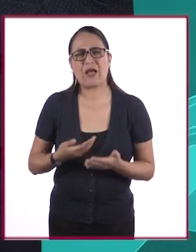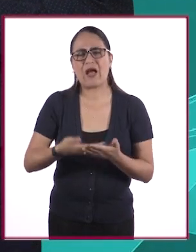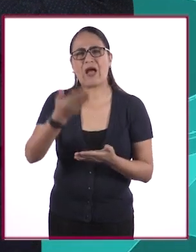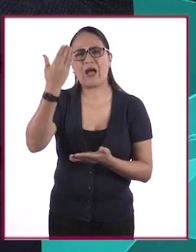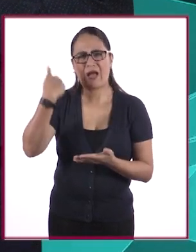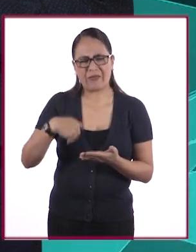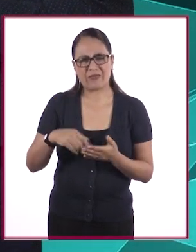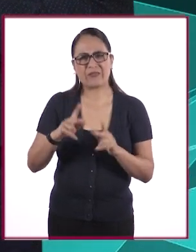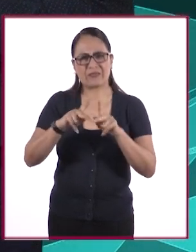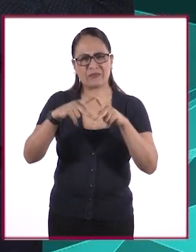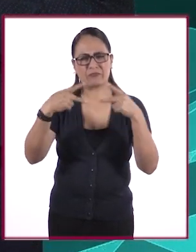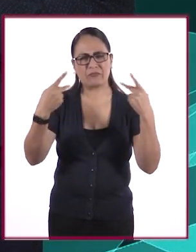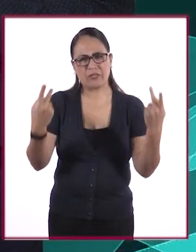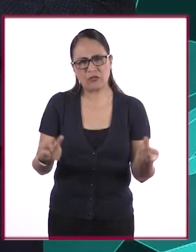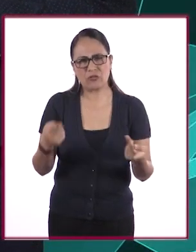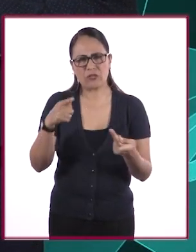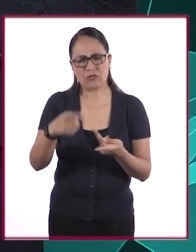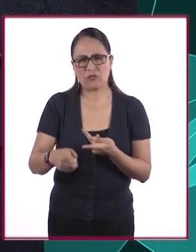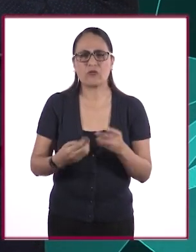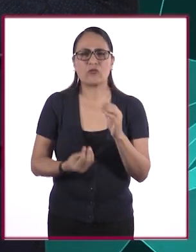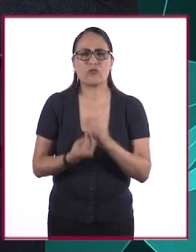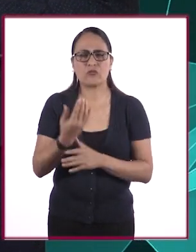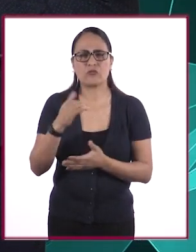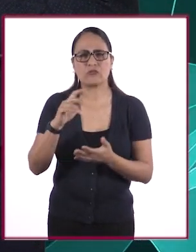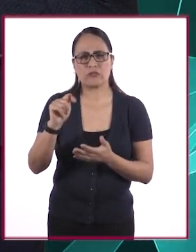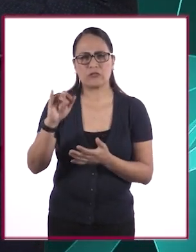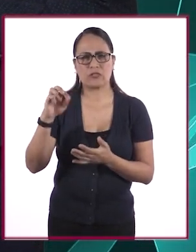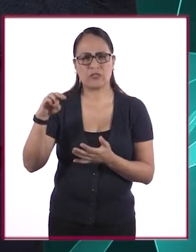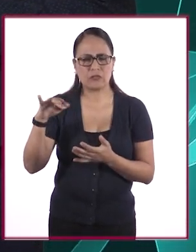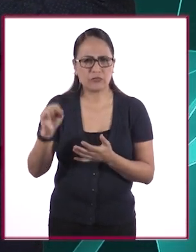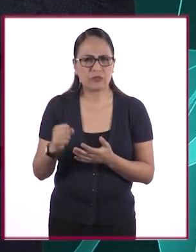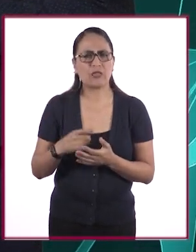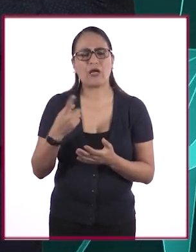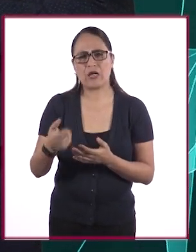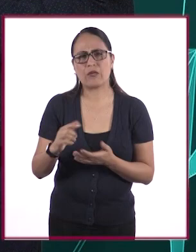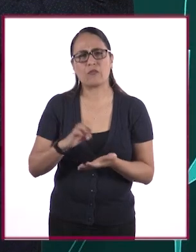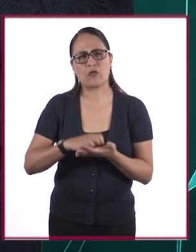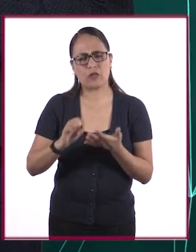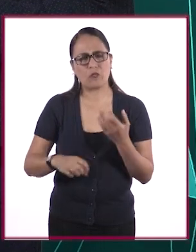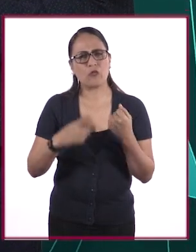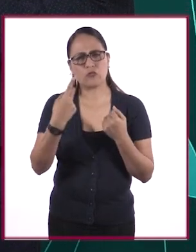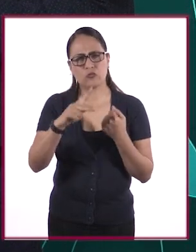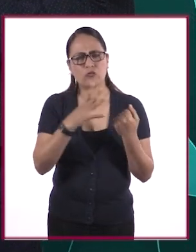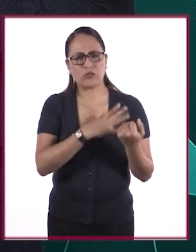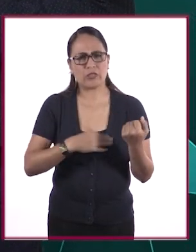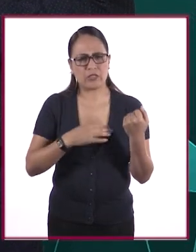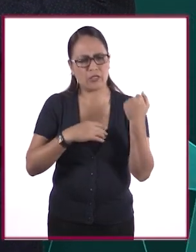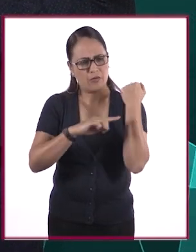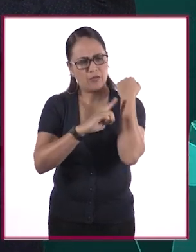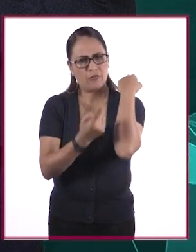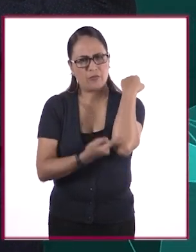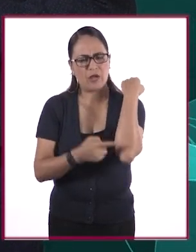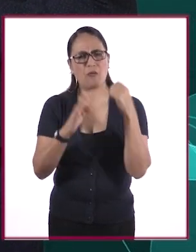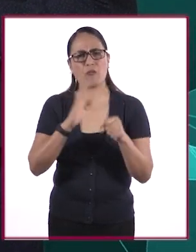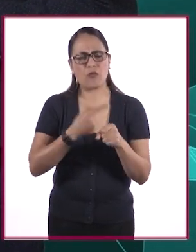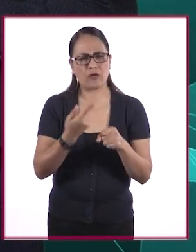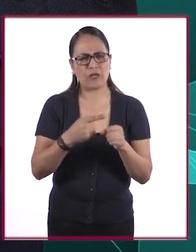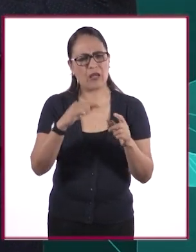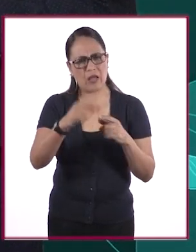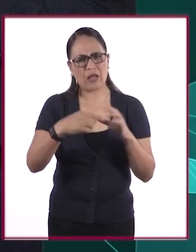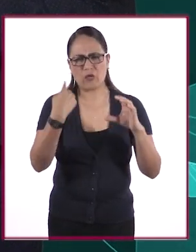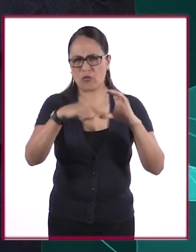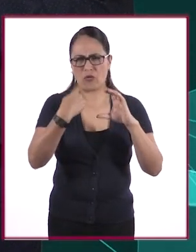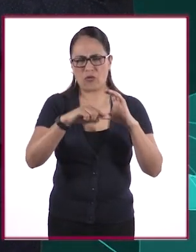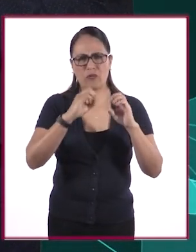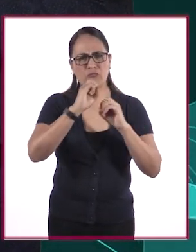Cómo las empresas aprenden tus hábitos. Narra cómo un padre de familia supo que su hija estaba embarazada por la publicidad personalizada que llegaba a su